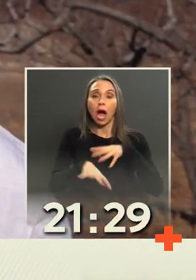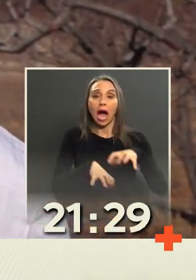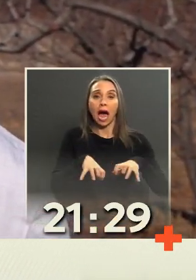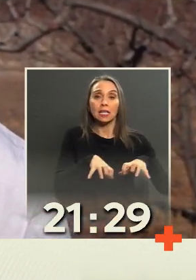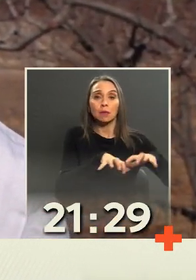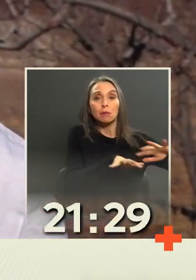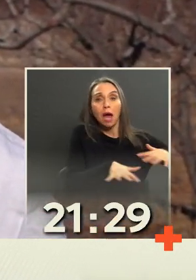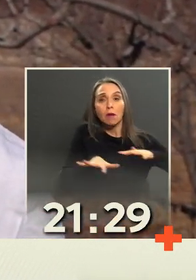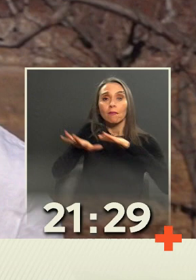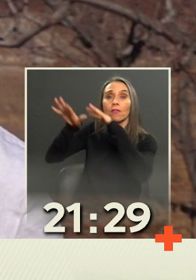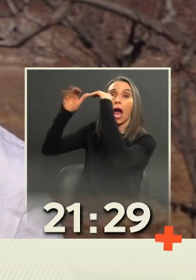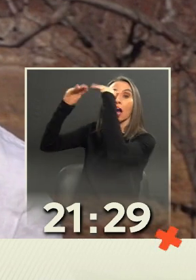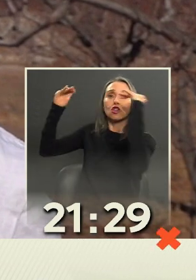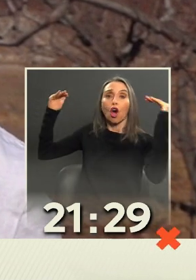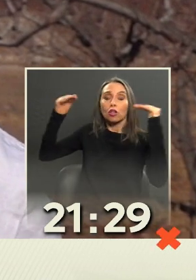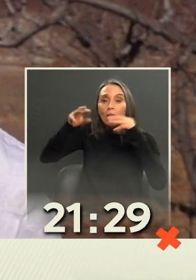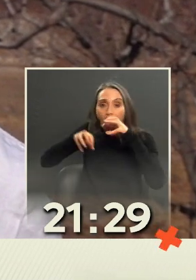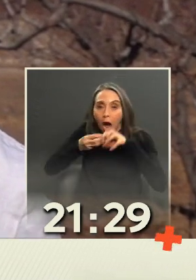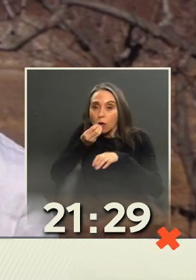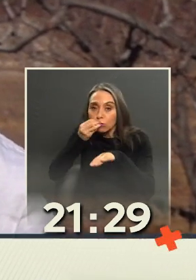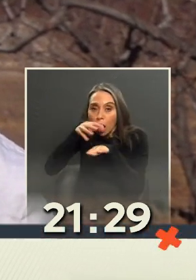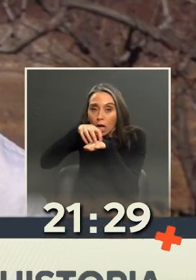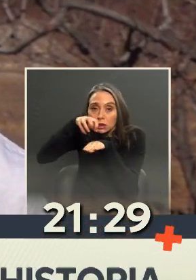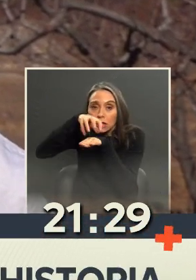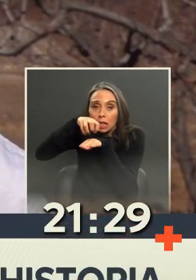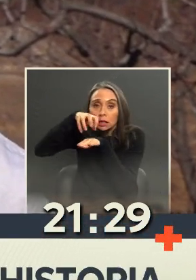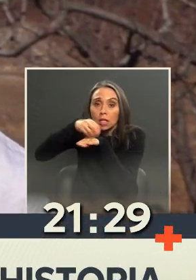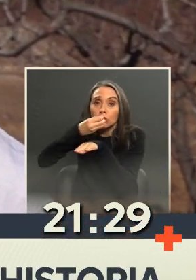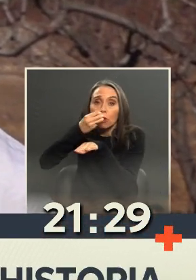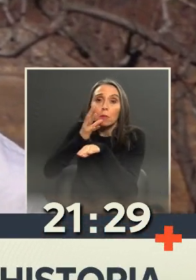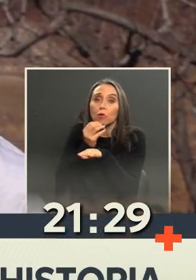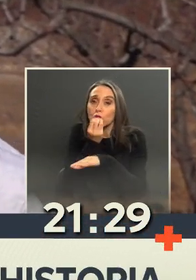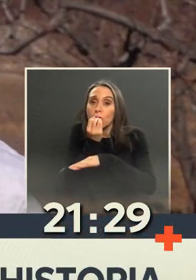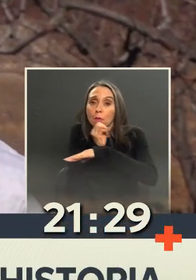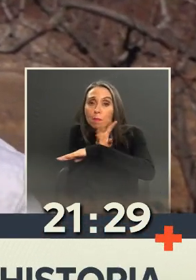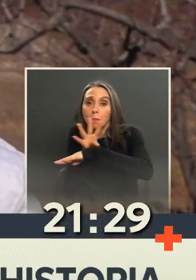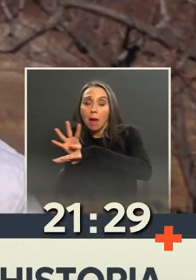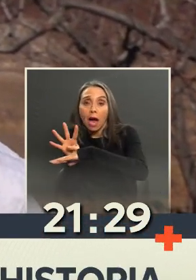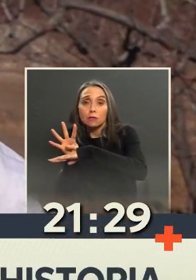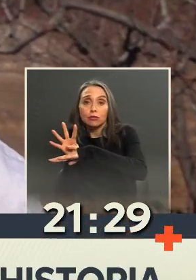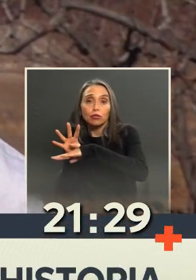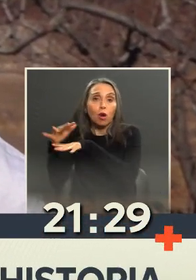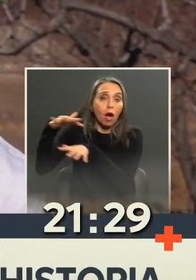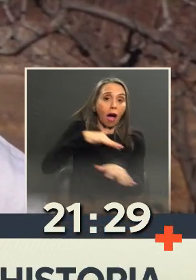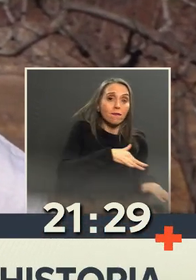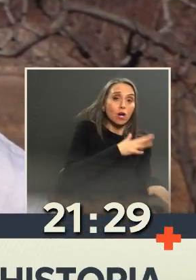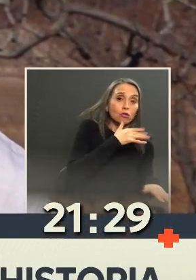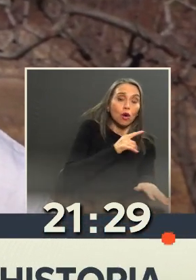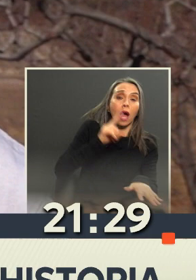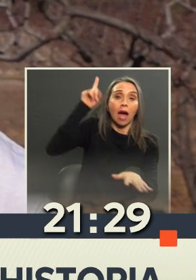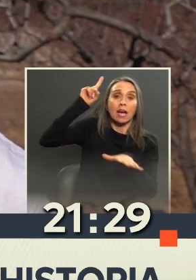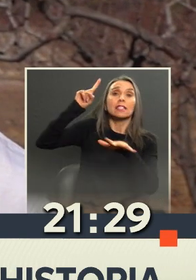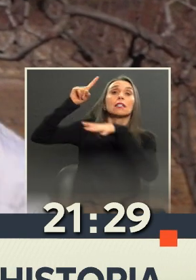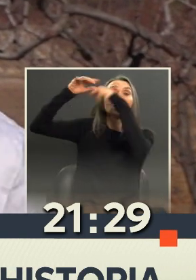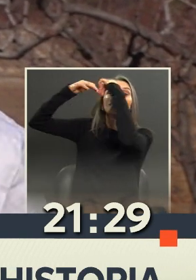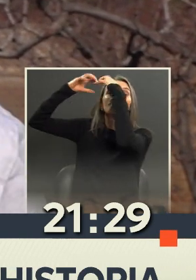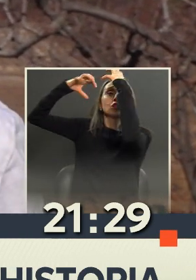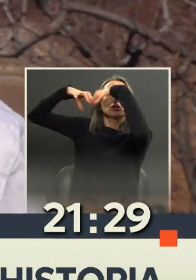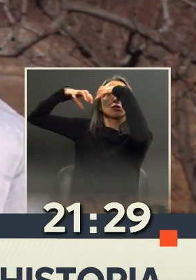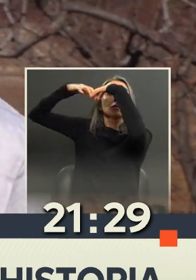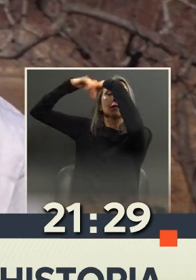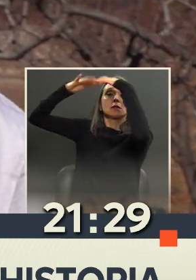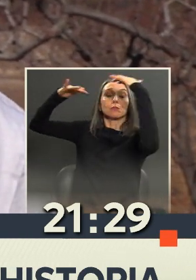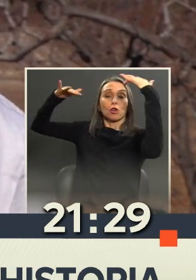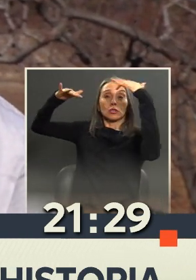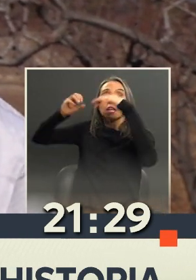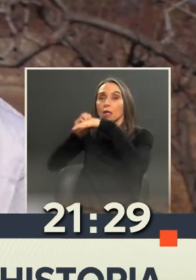para que puedan digamos alimentarlos fon pues se supone que hay que salir un poco pasto pero con nada de